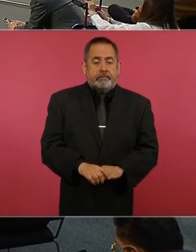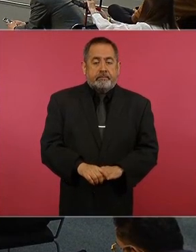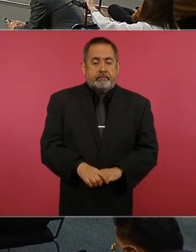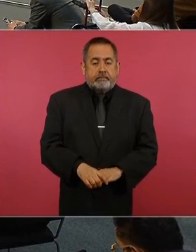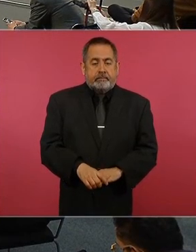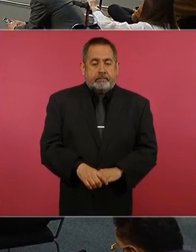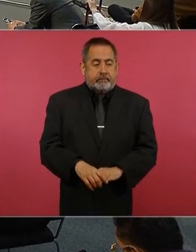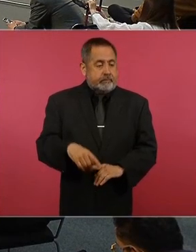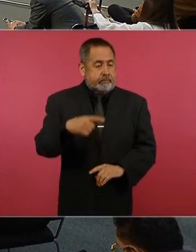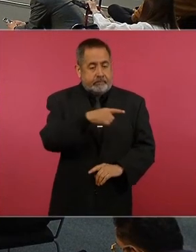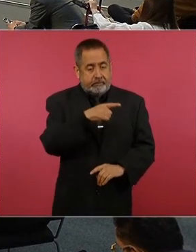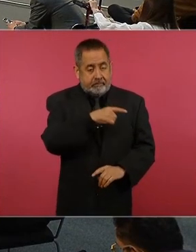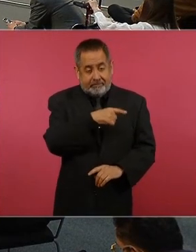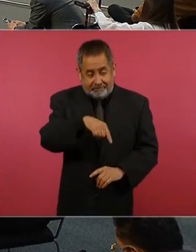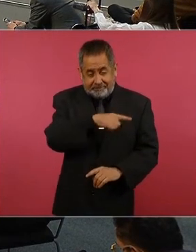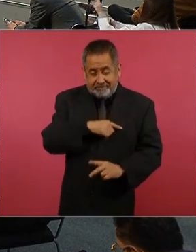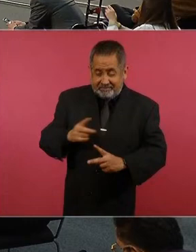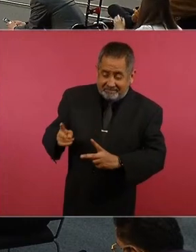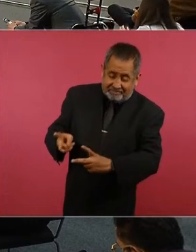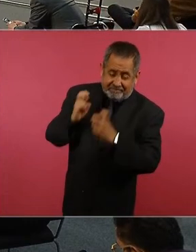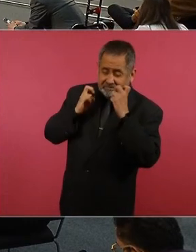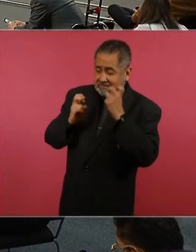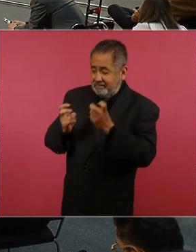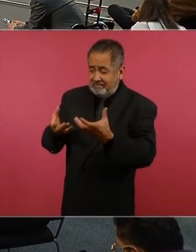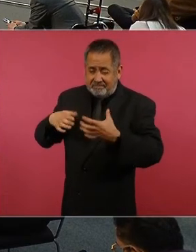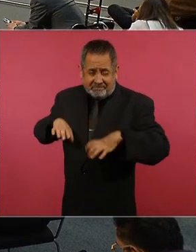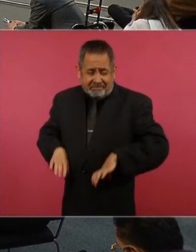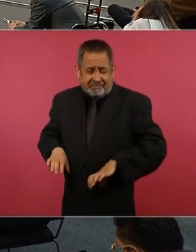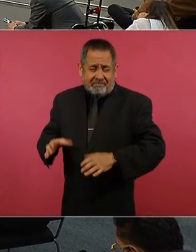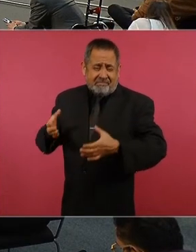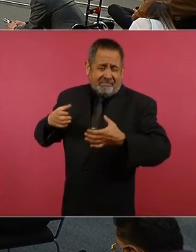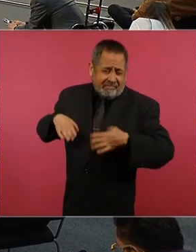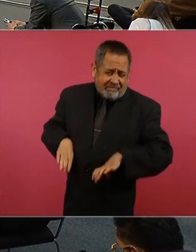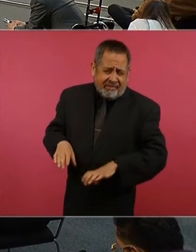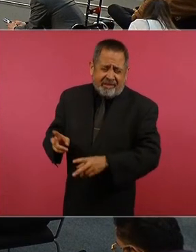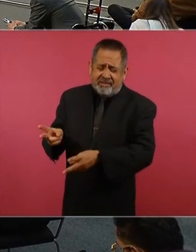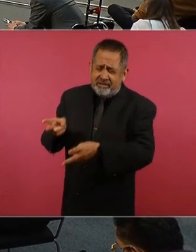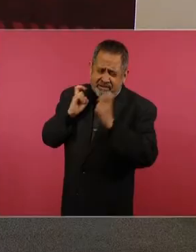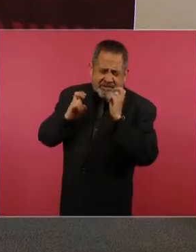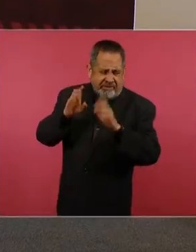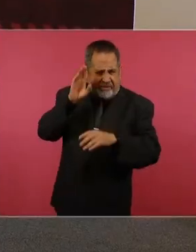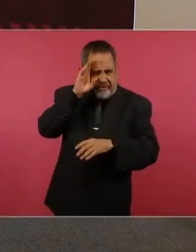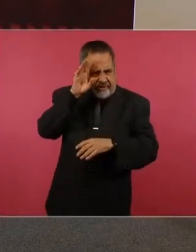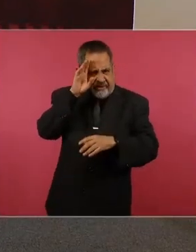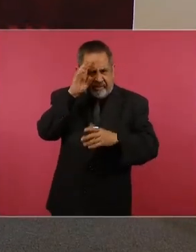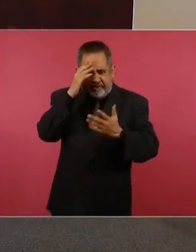se dedicaban a saquear, a robar. Yo no sé cómo.